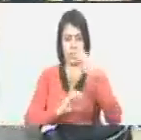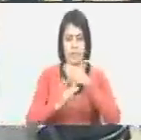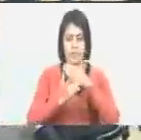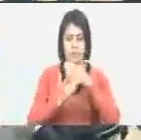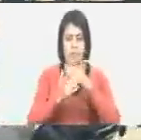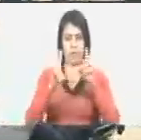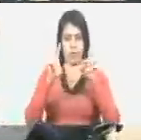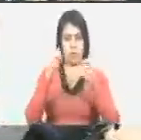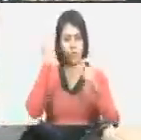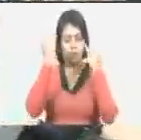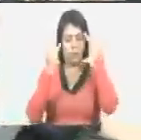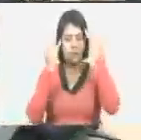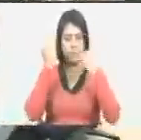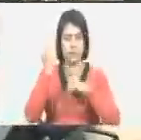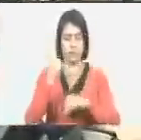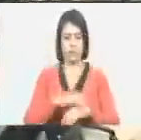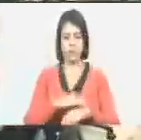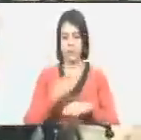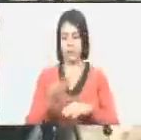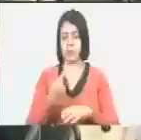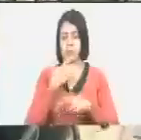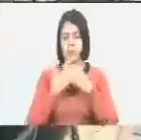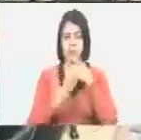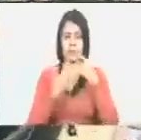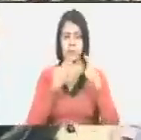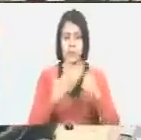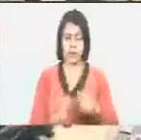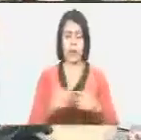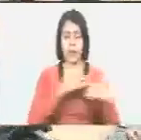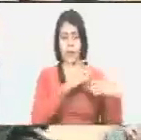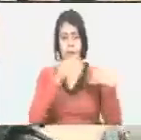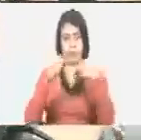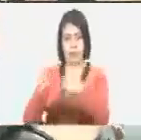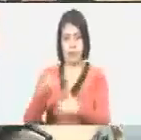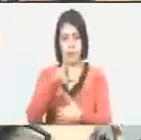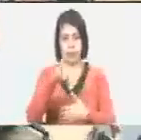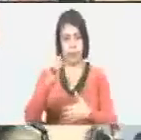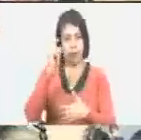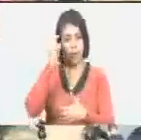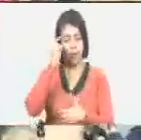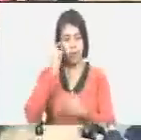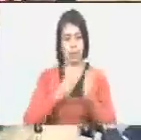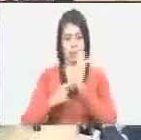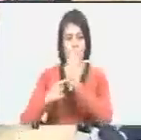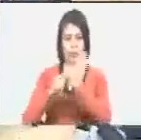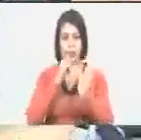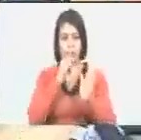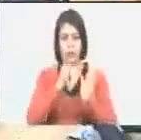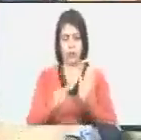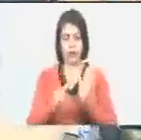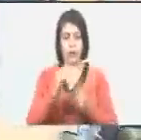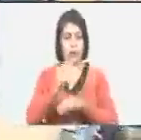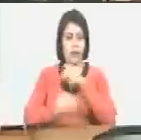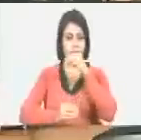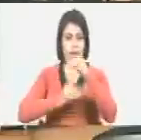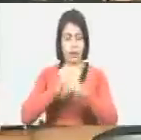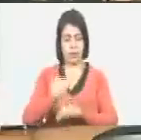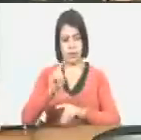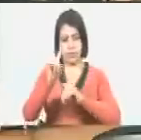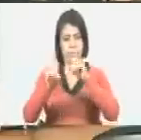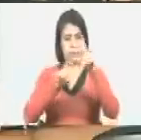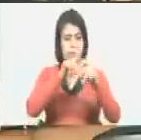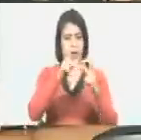e Innovación, mediante la cual solicitó una prórroga de 30 días para presentar el informe correspondiente a la